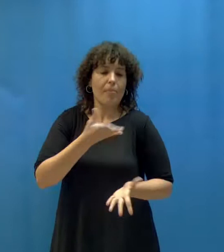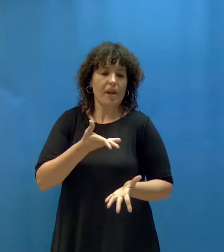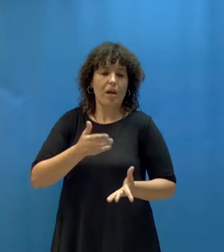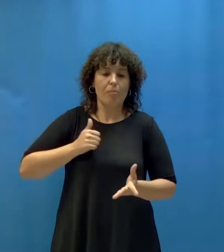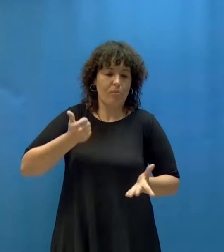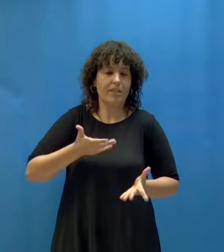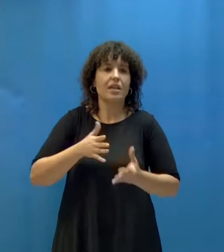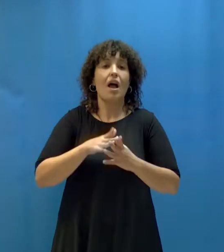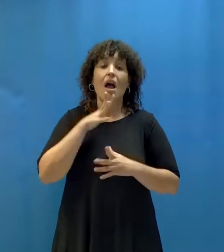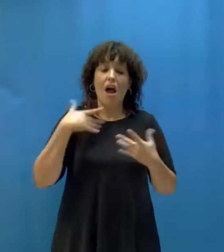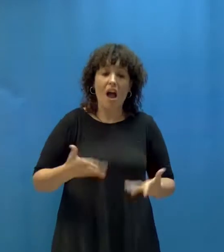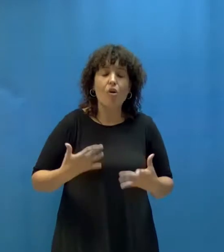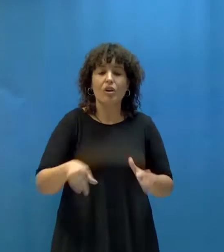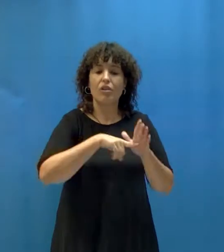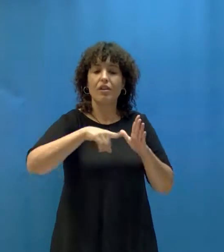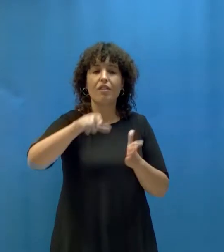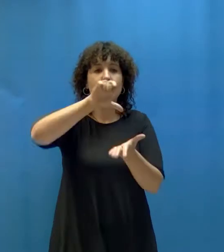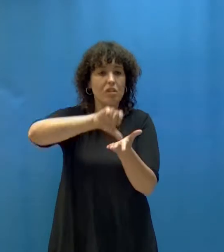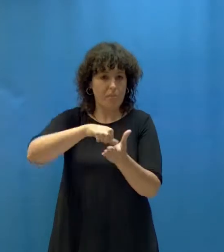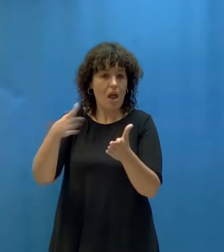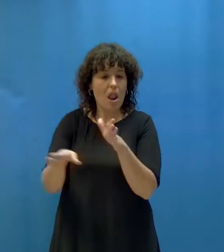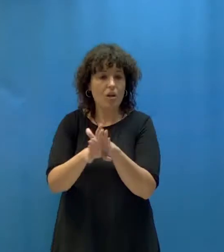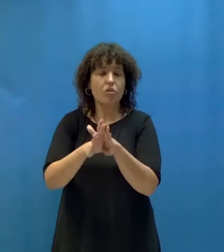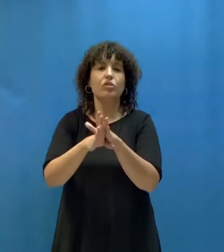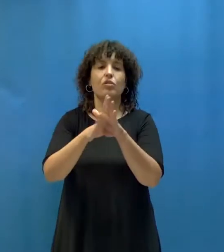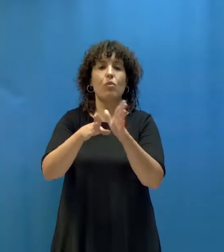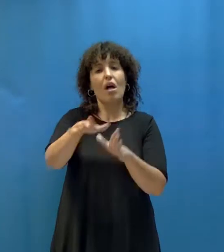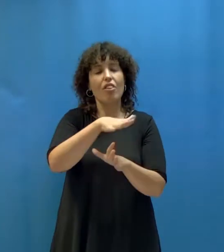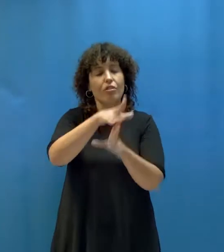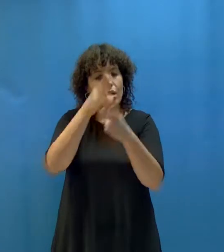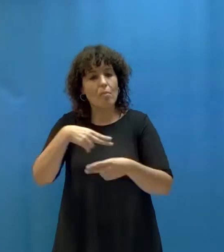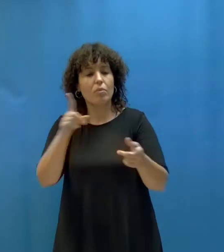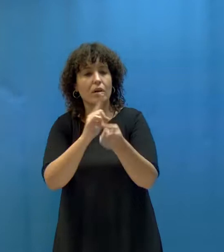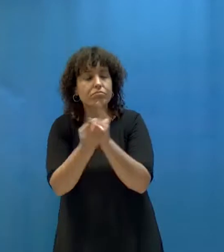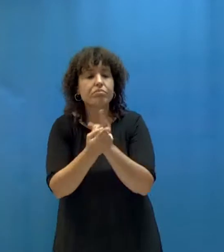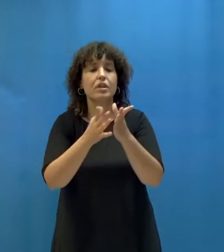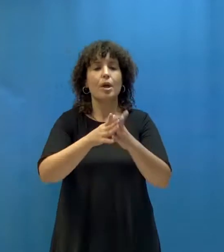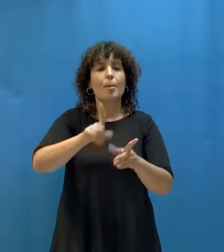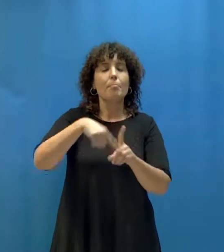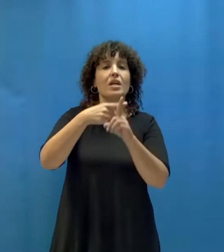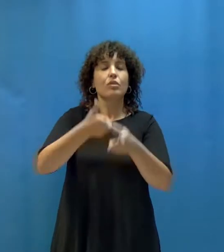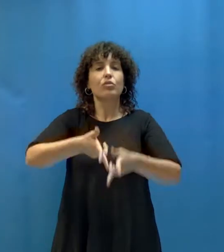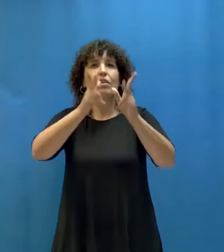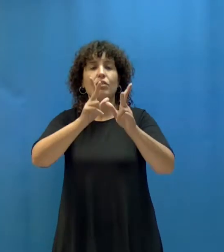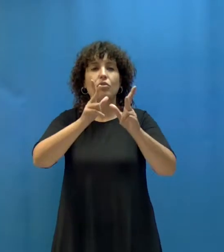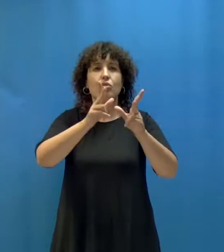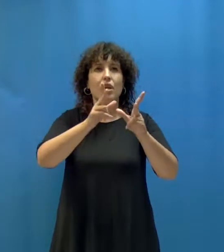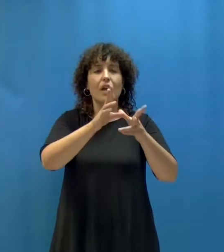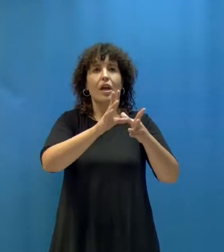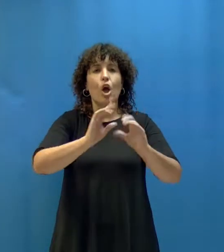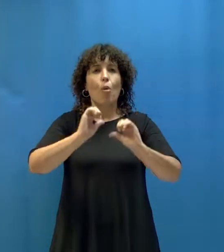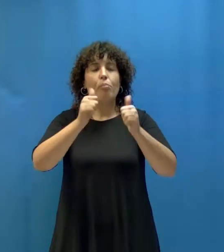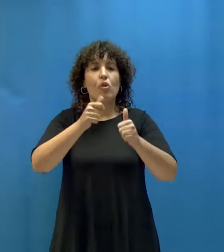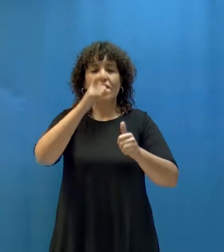la ordenanza municipal de licencia de Vados para uso común especial de dominio público y autorizaciones que está vigente desde el 13 de